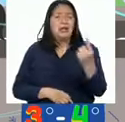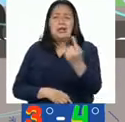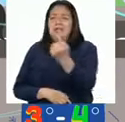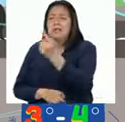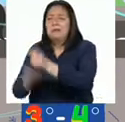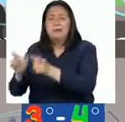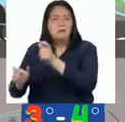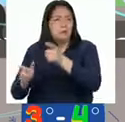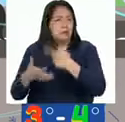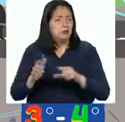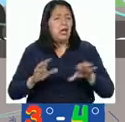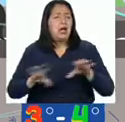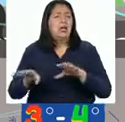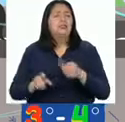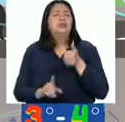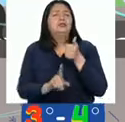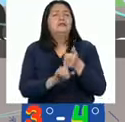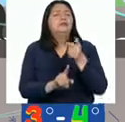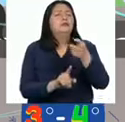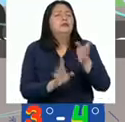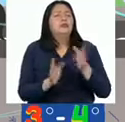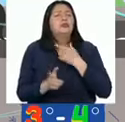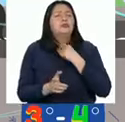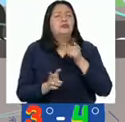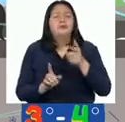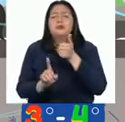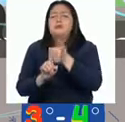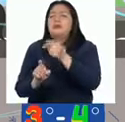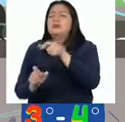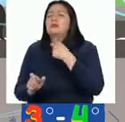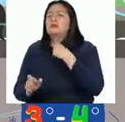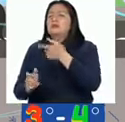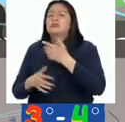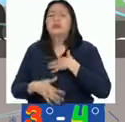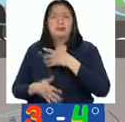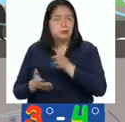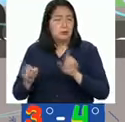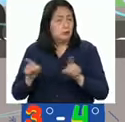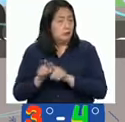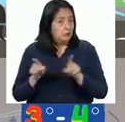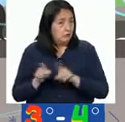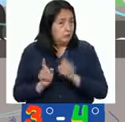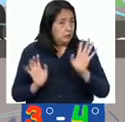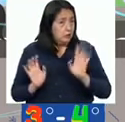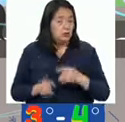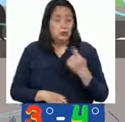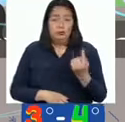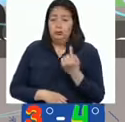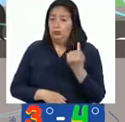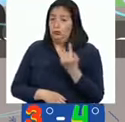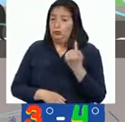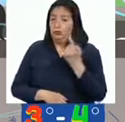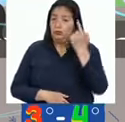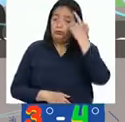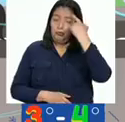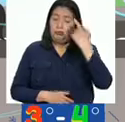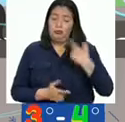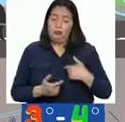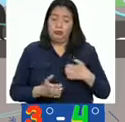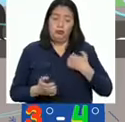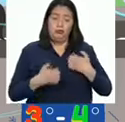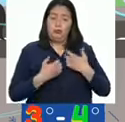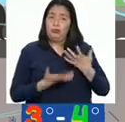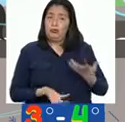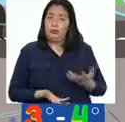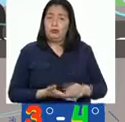estas personas realiza una actividad que le gusta y la disfruta. Además, están solos con sus pensamientos,